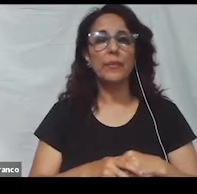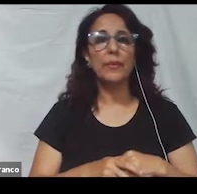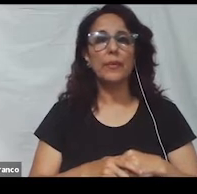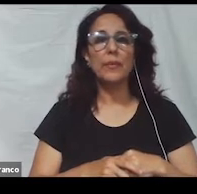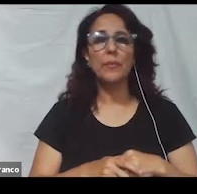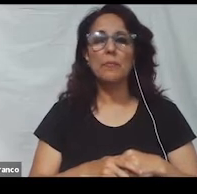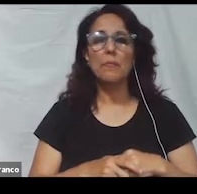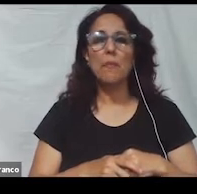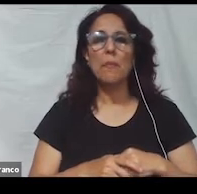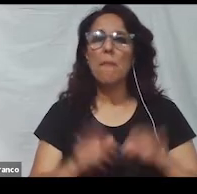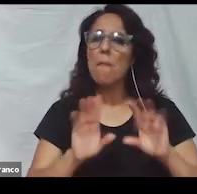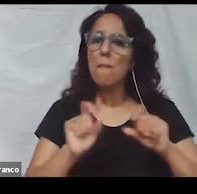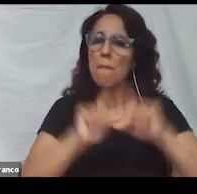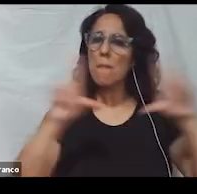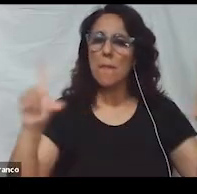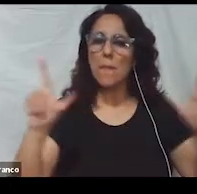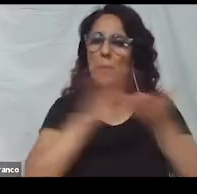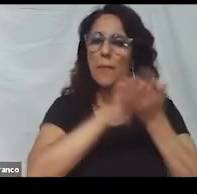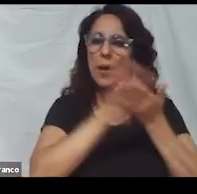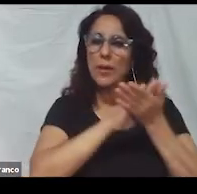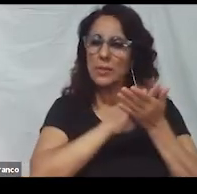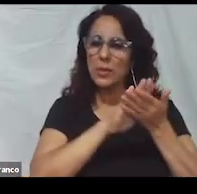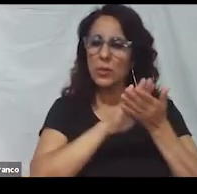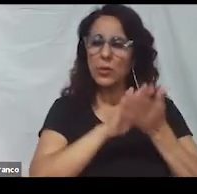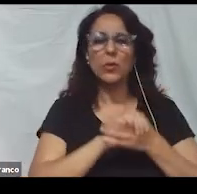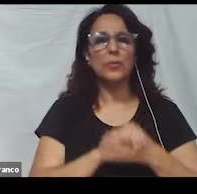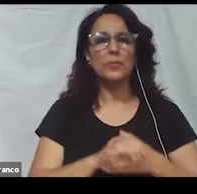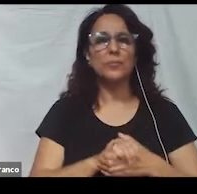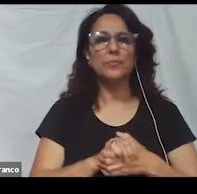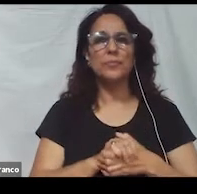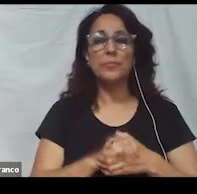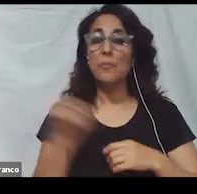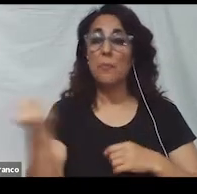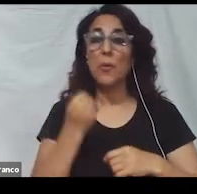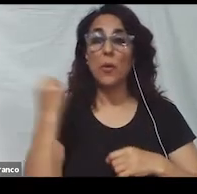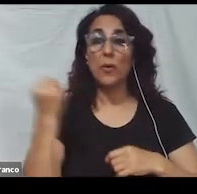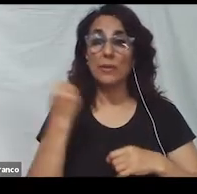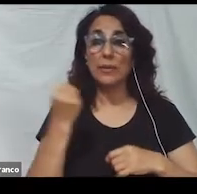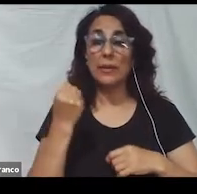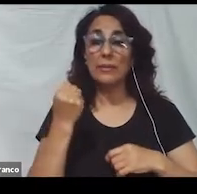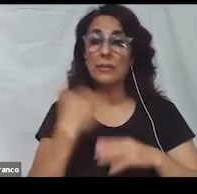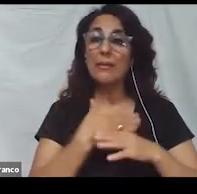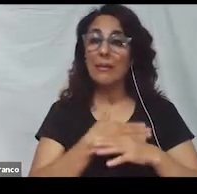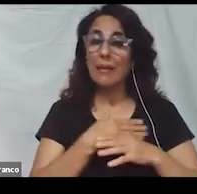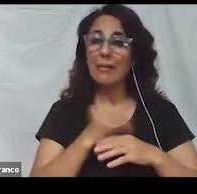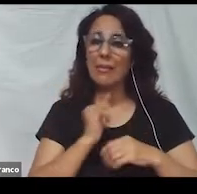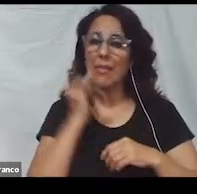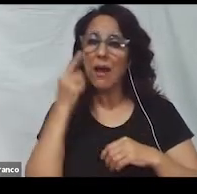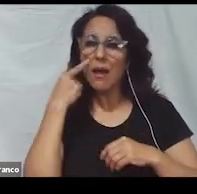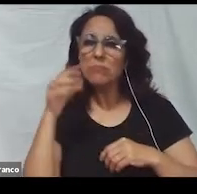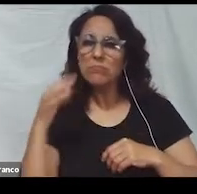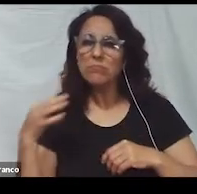que el modelo básico, ¿ok? Luego lo pueden variar, pero este sería el básico. Es importante que antes siquiera de revisar la